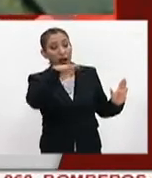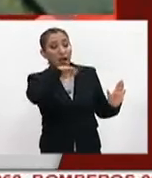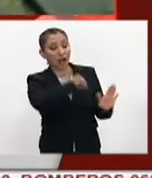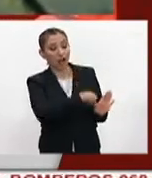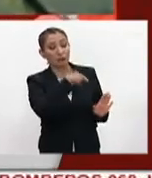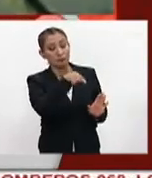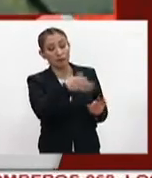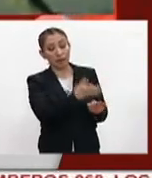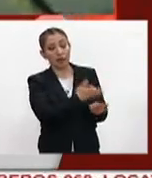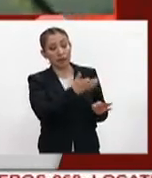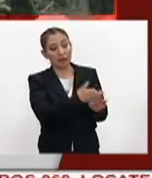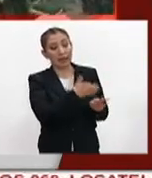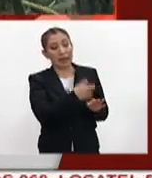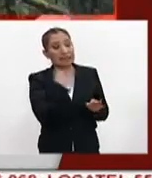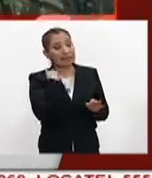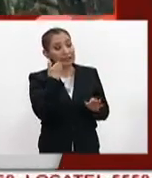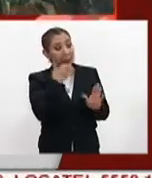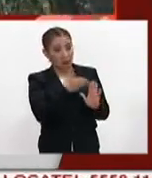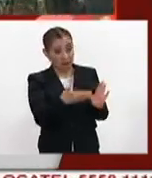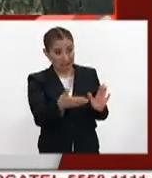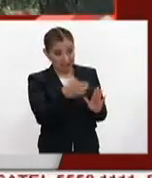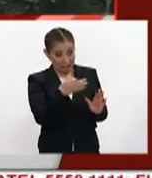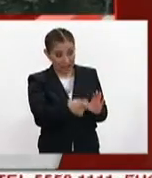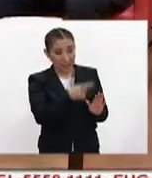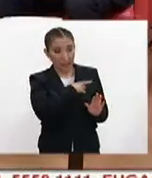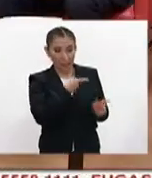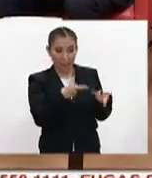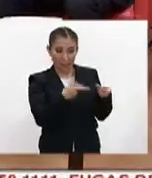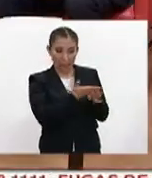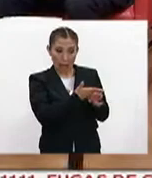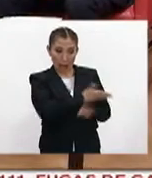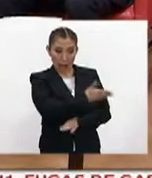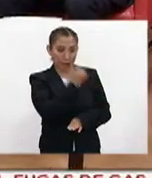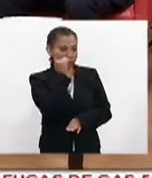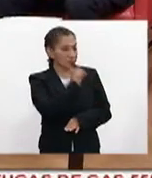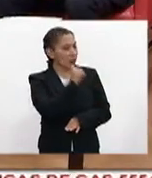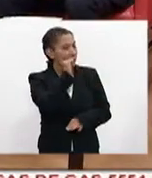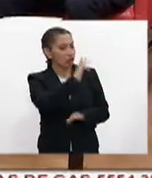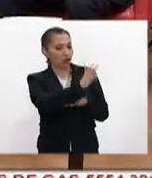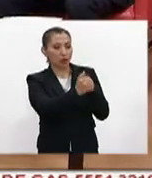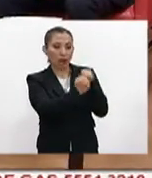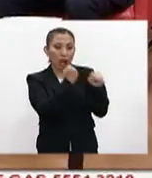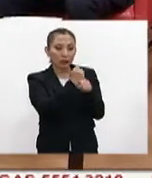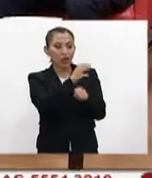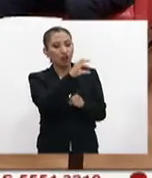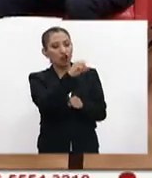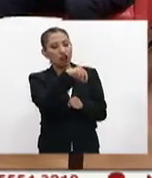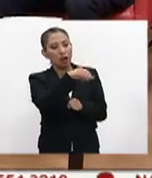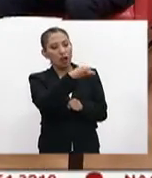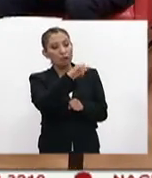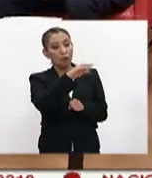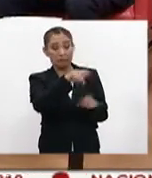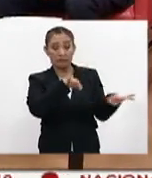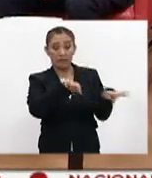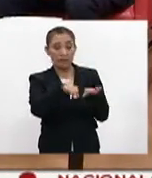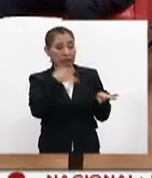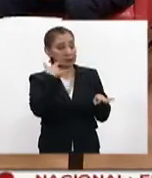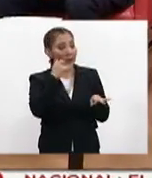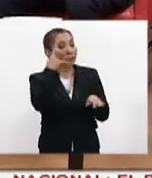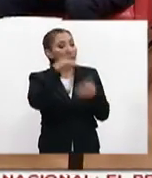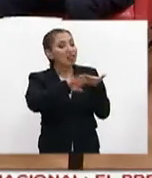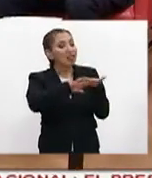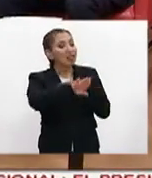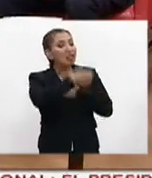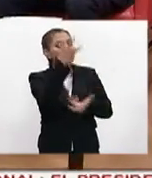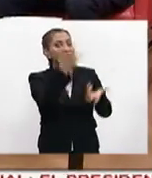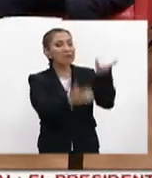incendios, Claro. Pati. Así Y es. en esta temporada de incendios pues hay que prepararnos, como siempre. Todos los años la CONAFOR hace un trabajo de